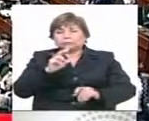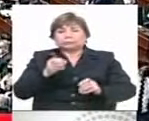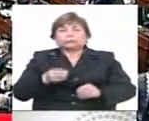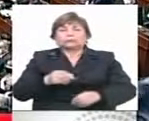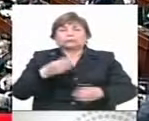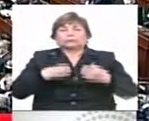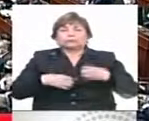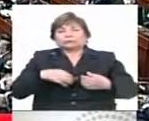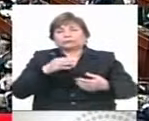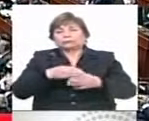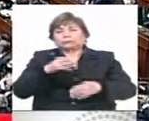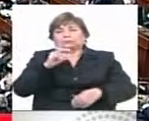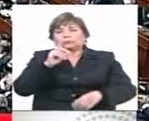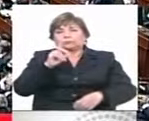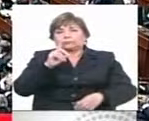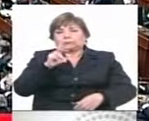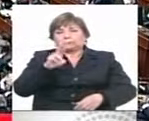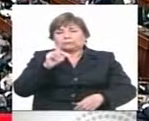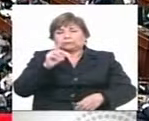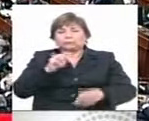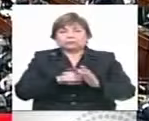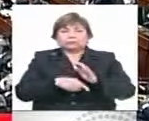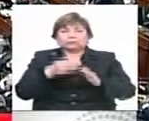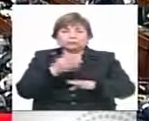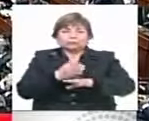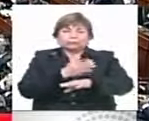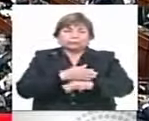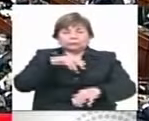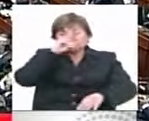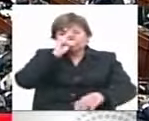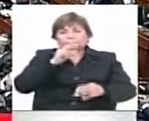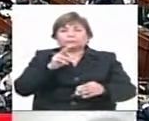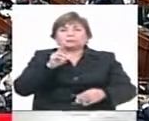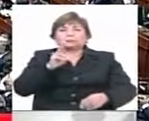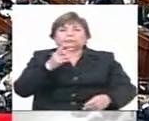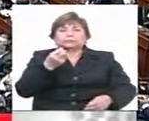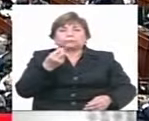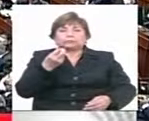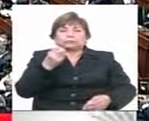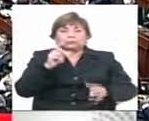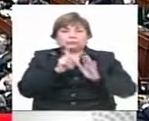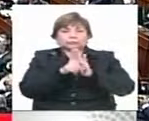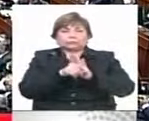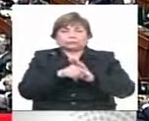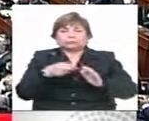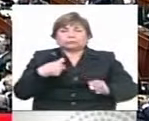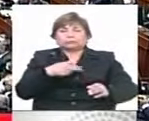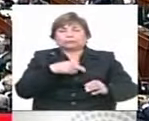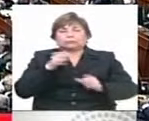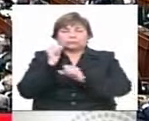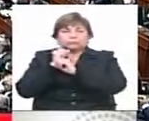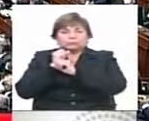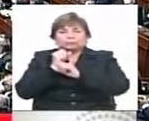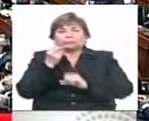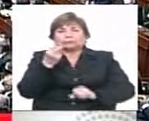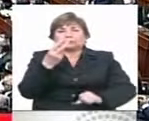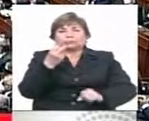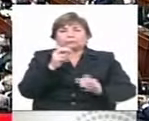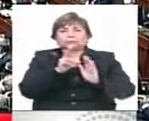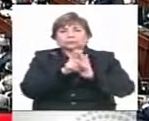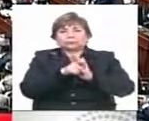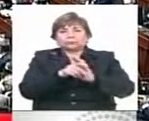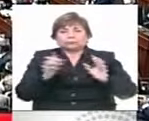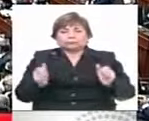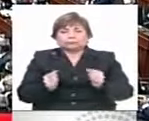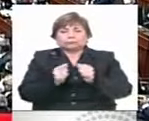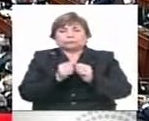21 minutos. Avanza País, 14 minutos. Renovación Popular, 12 minutos. Somos Perú Partido Morado, 12 minutos. Juntos por el